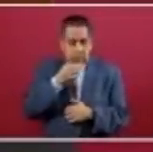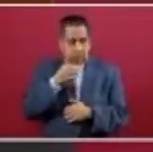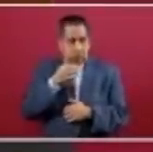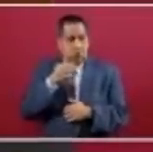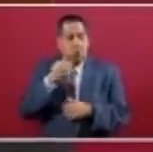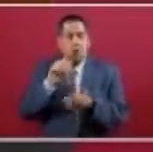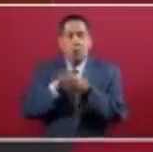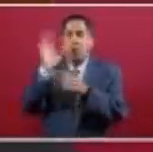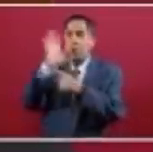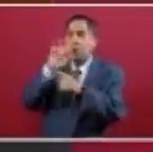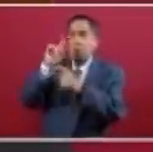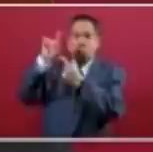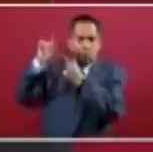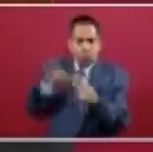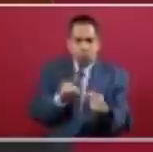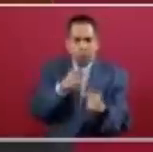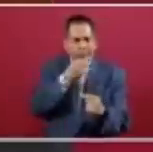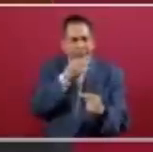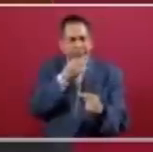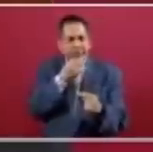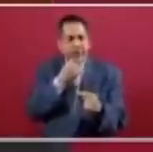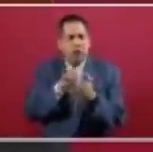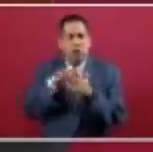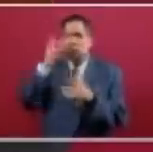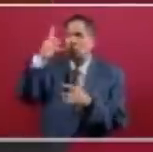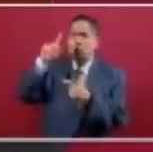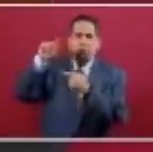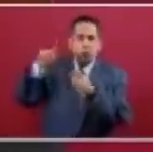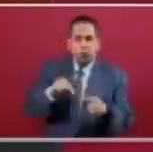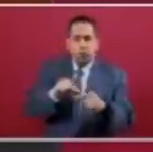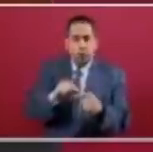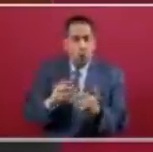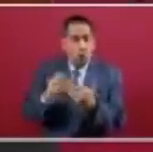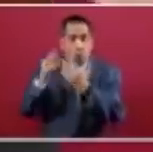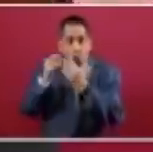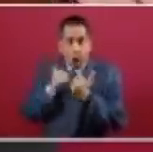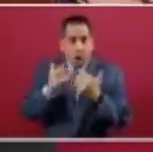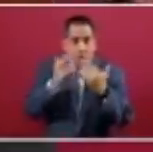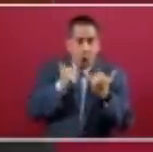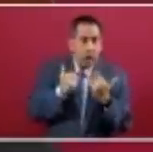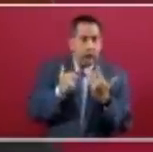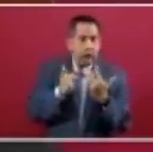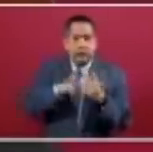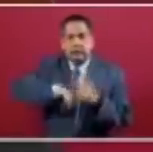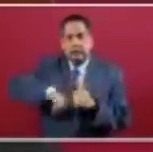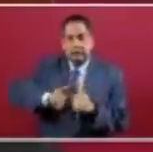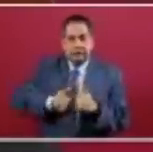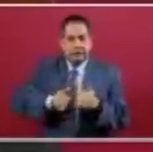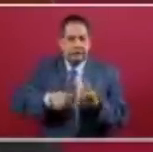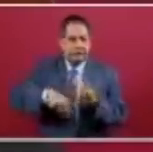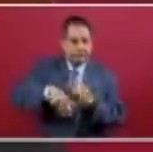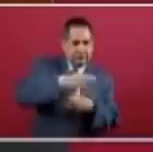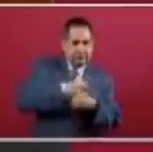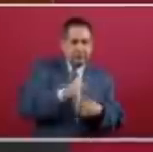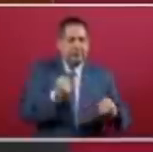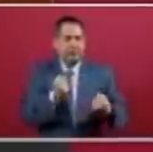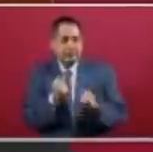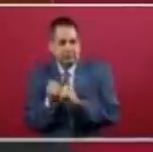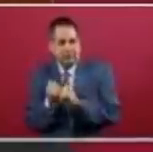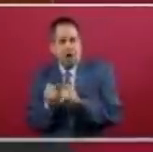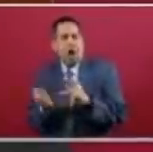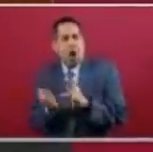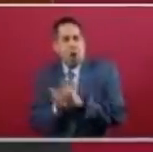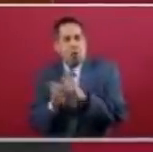aire, se consume de manera inmediata, y cuando hay sol, y cuando no hay, tiene que ser sustituida por el apoyo de